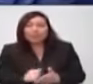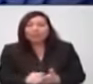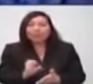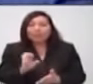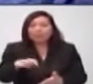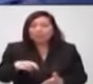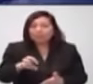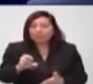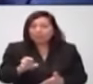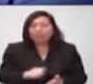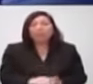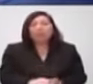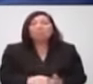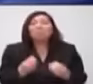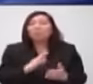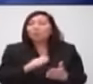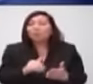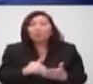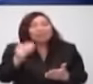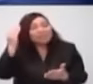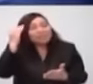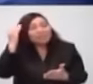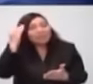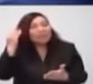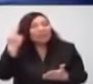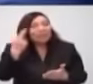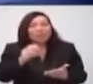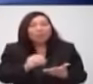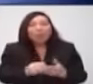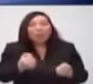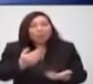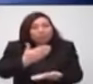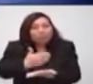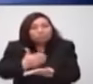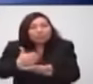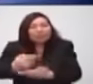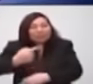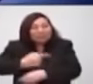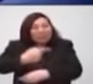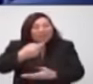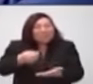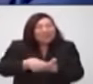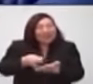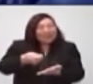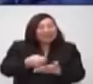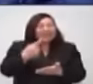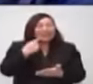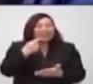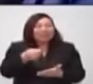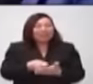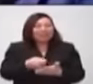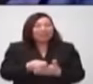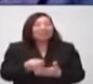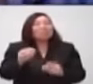MAPE? Porque todos sabemos, pues, MAPE, la razón de ser son los peajes. Y se retribuye con